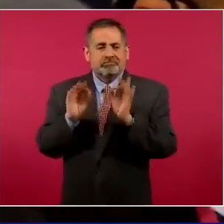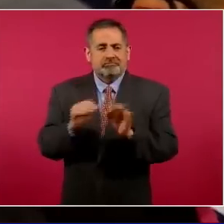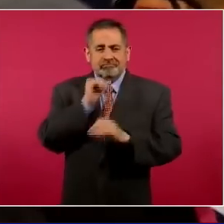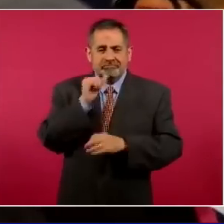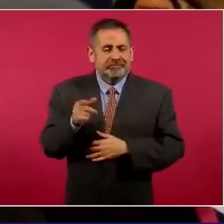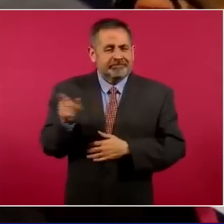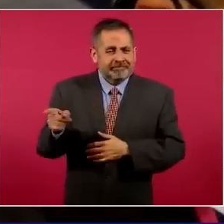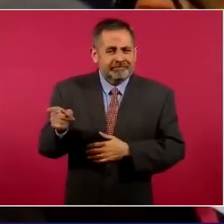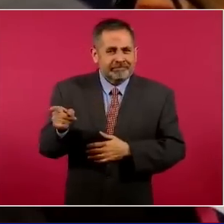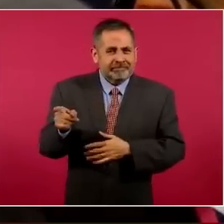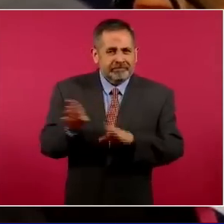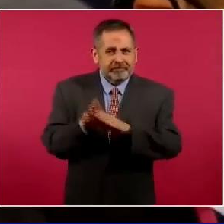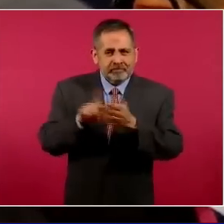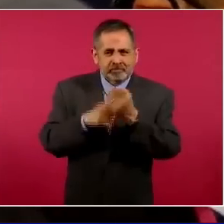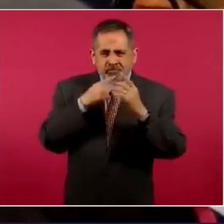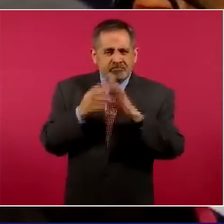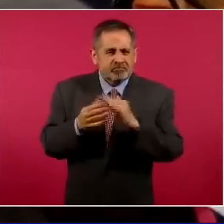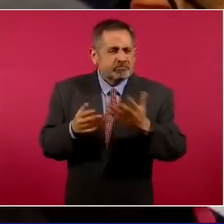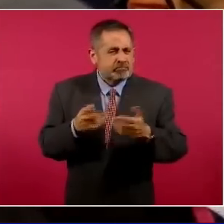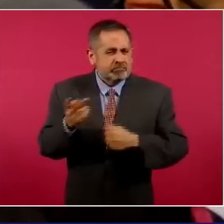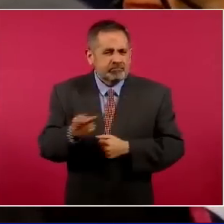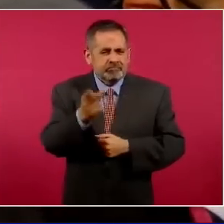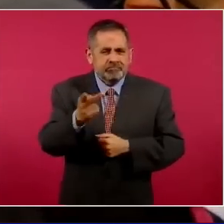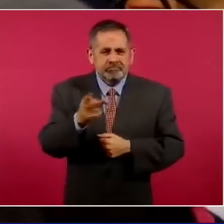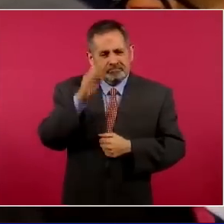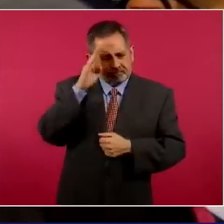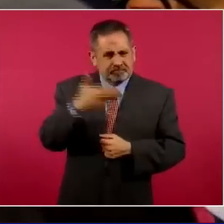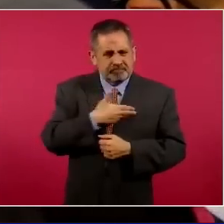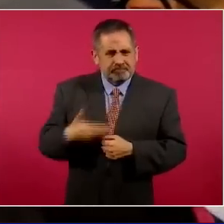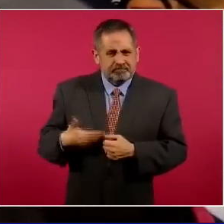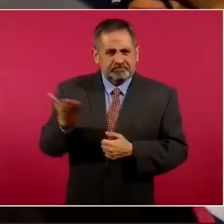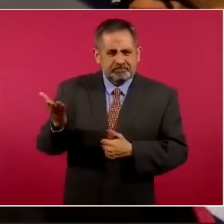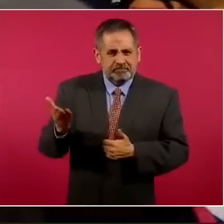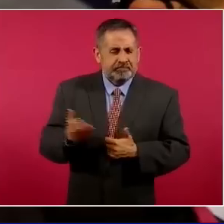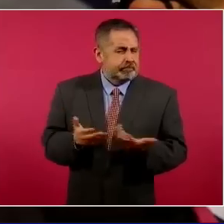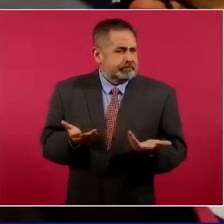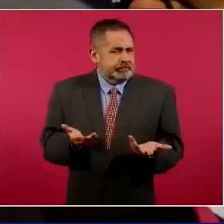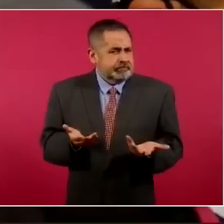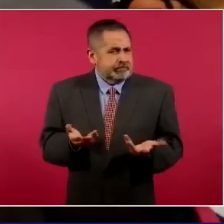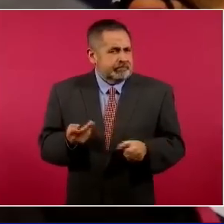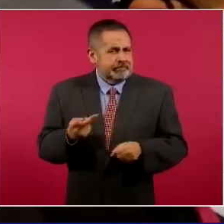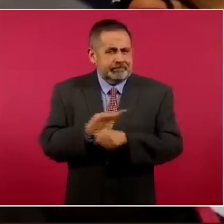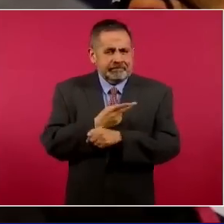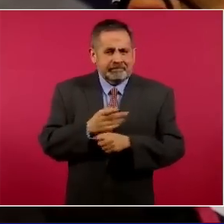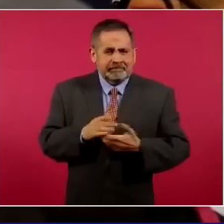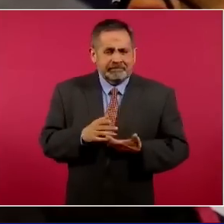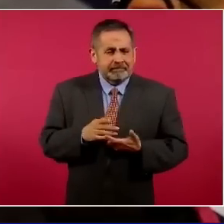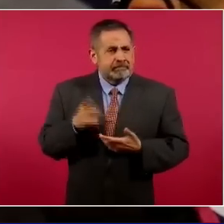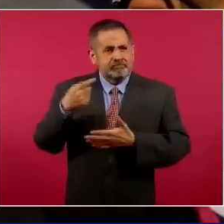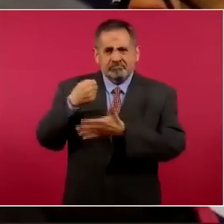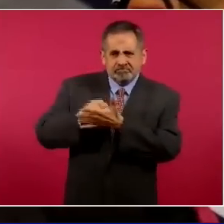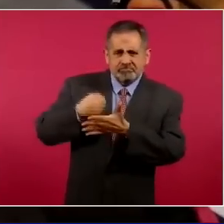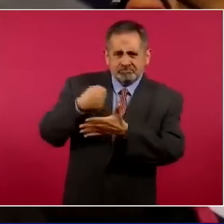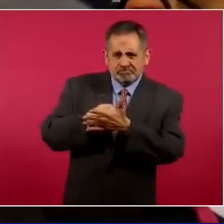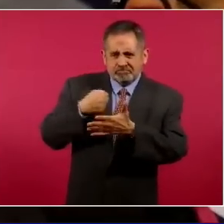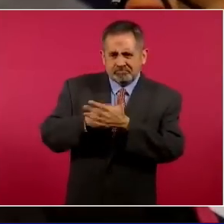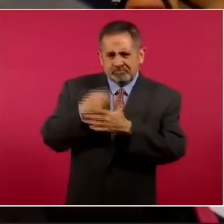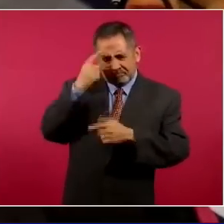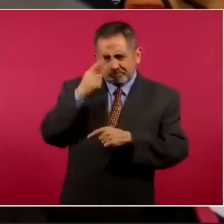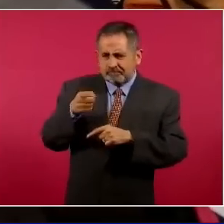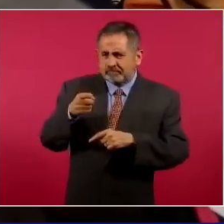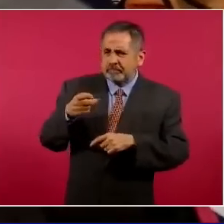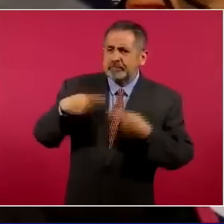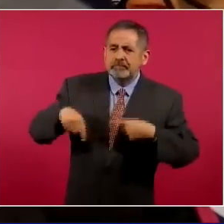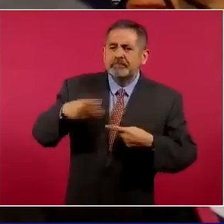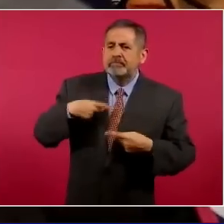plena integración social. Preguntarle, señor presidente, ¿qué está pasando con la lucha contra la erradicación